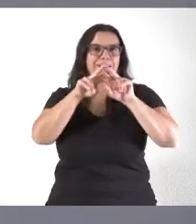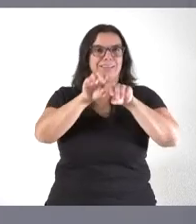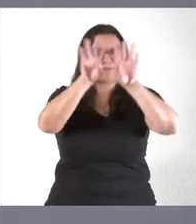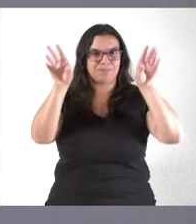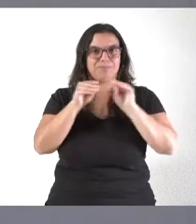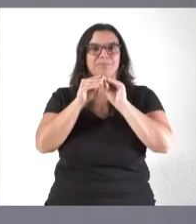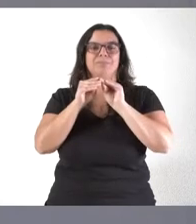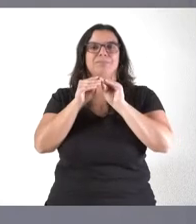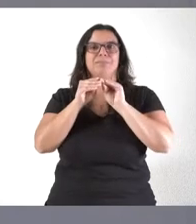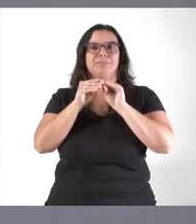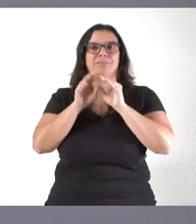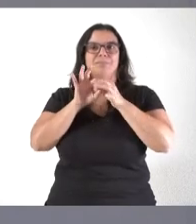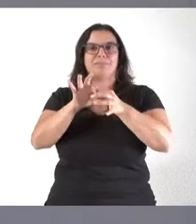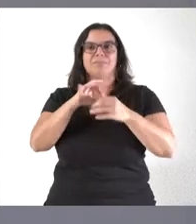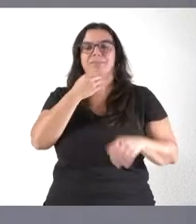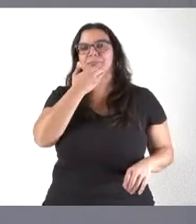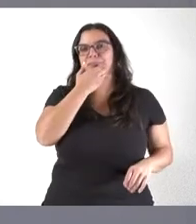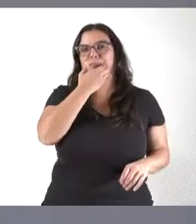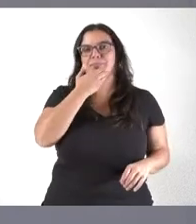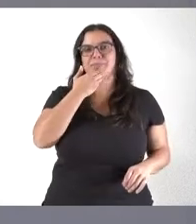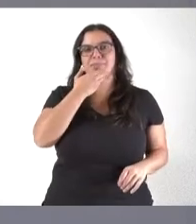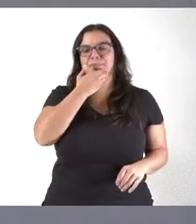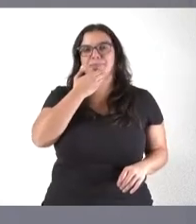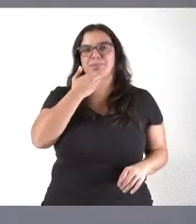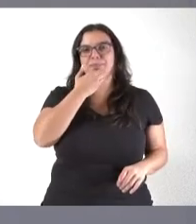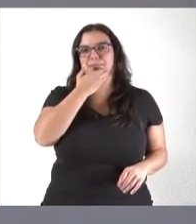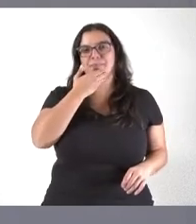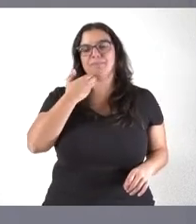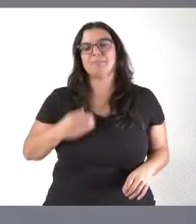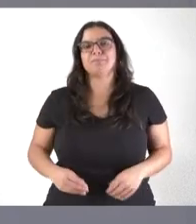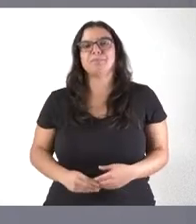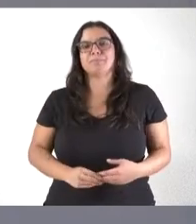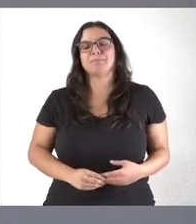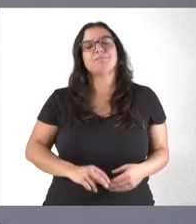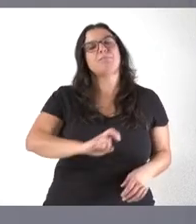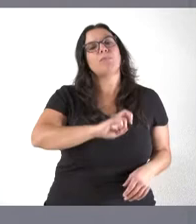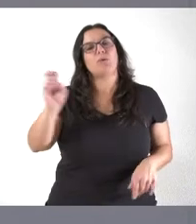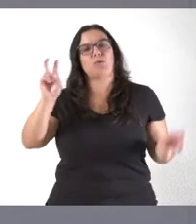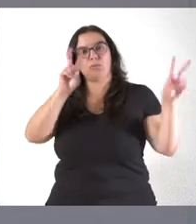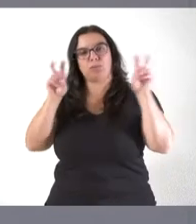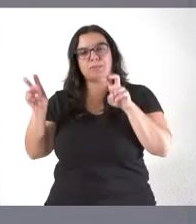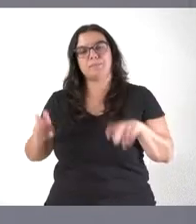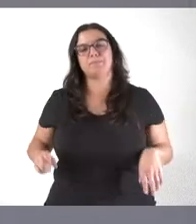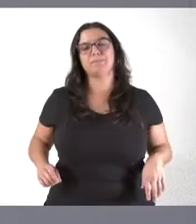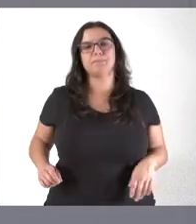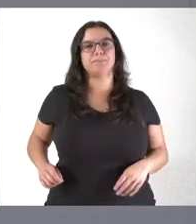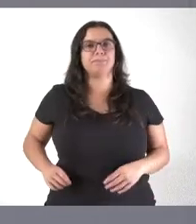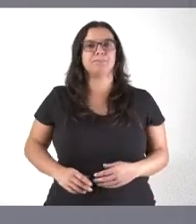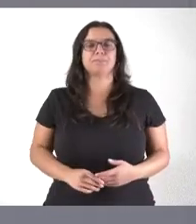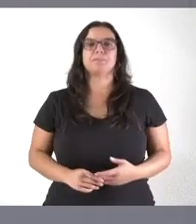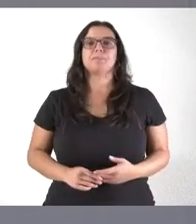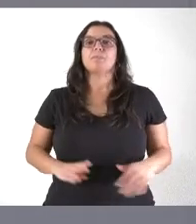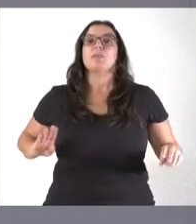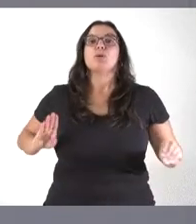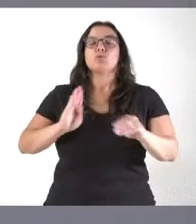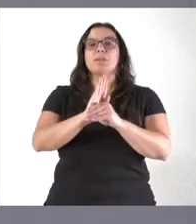que ver con este techo de gasto en otro ámbito de cosas otorgamos una subvención